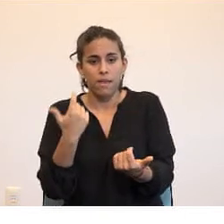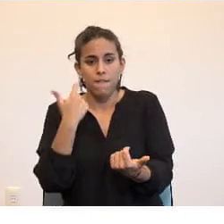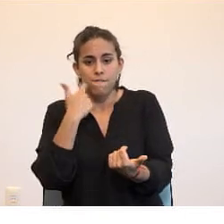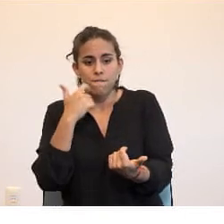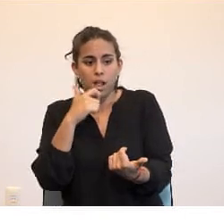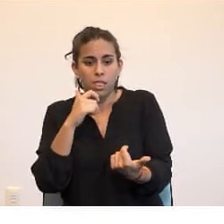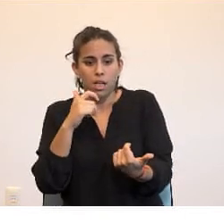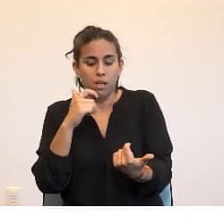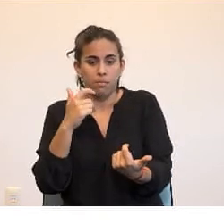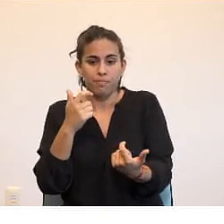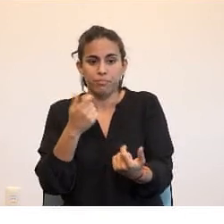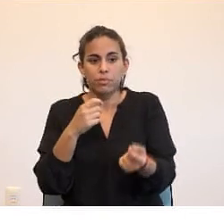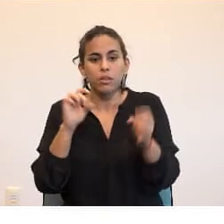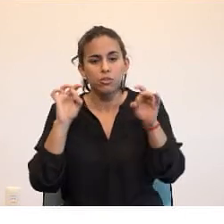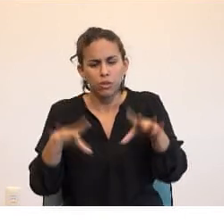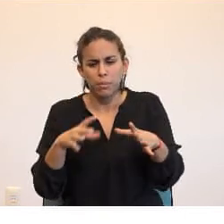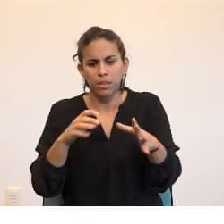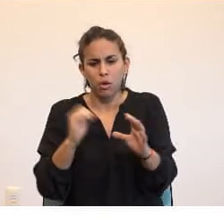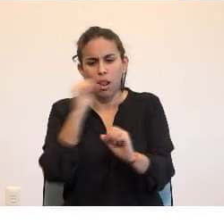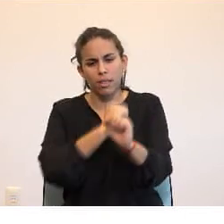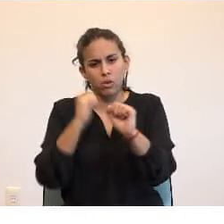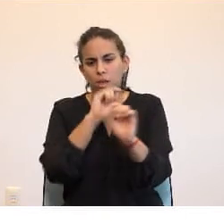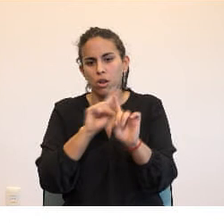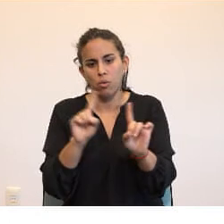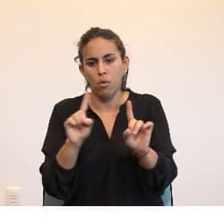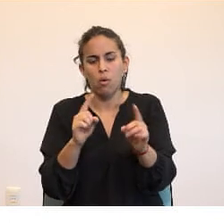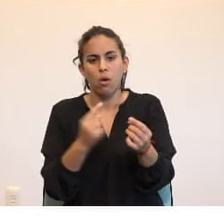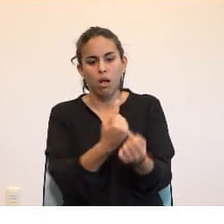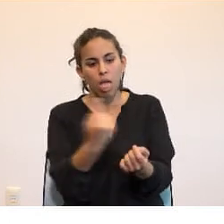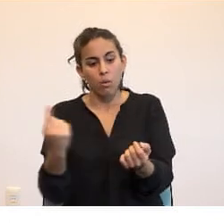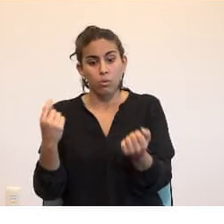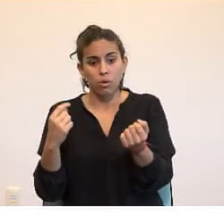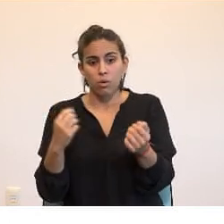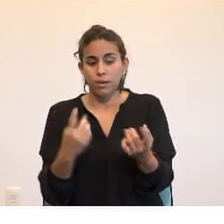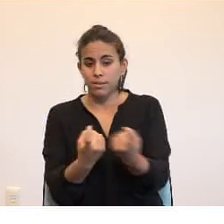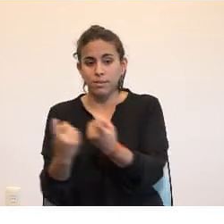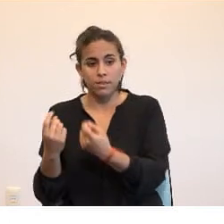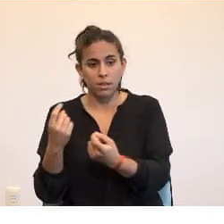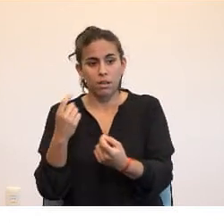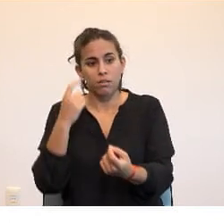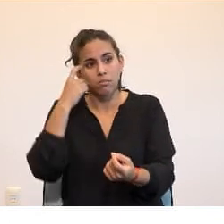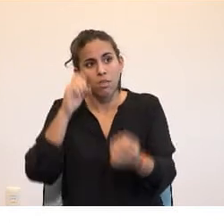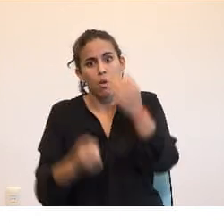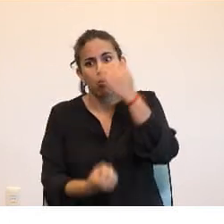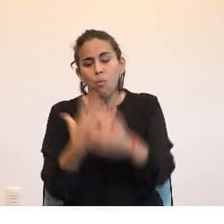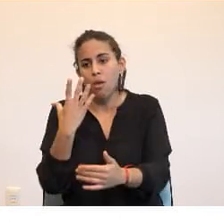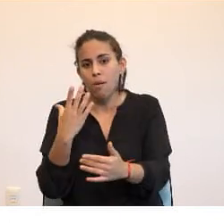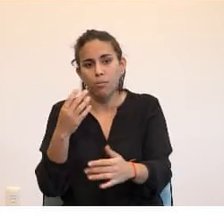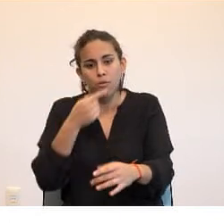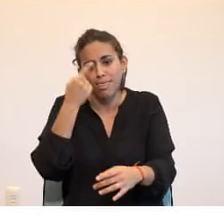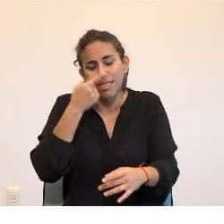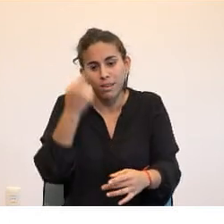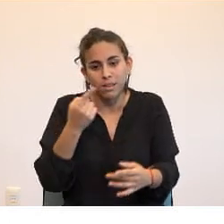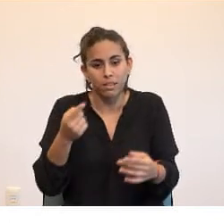con la programación, sino que tenemos que potenciar la creatividad del niño. Como profesores, como actores sociales, como representantes